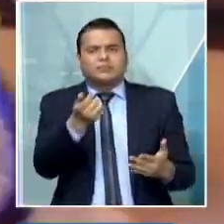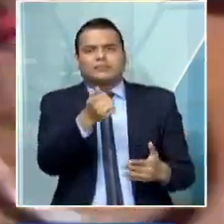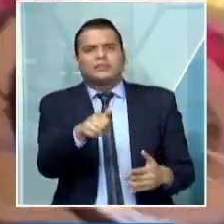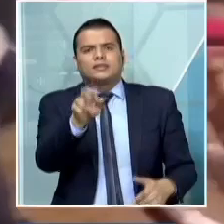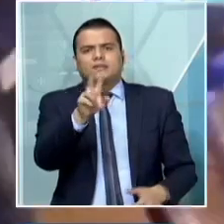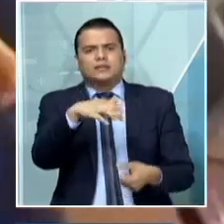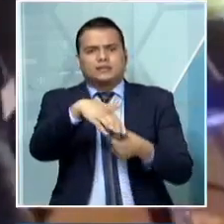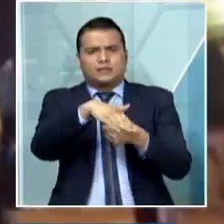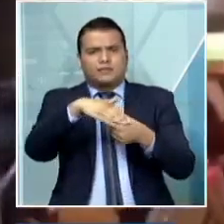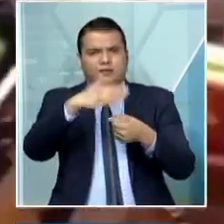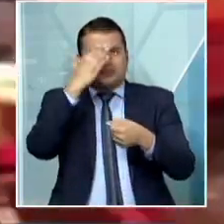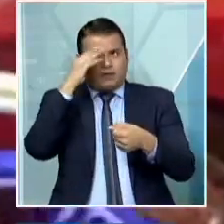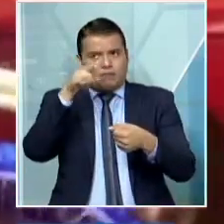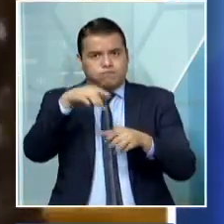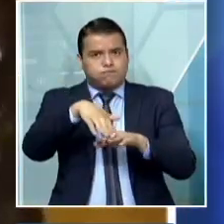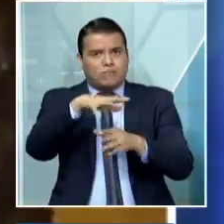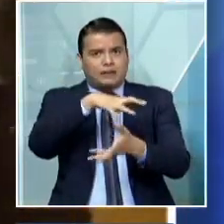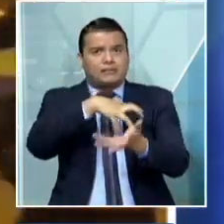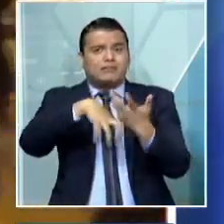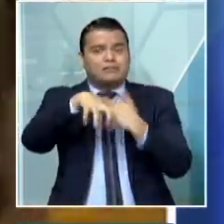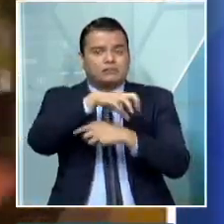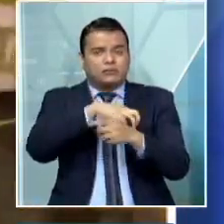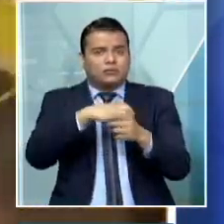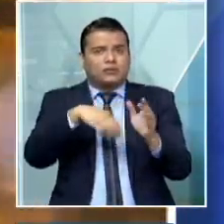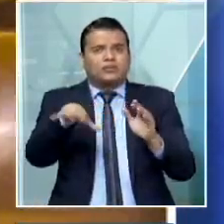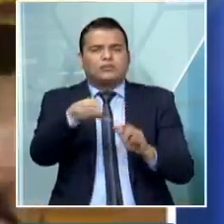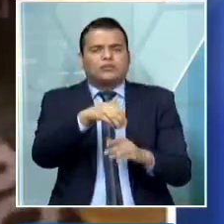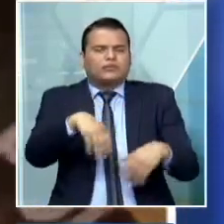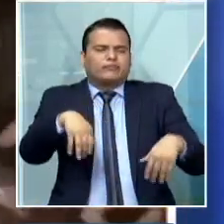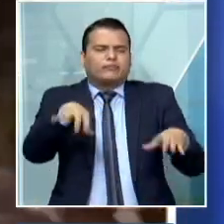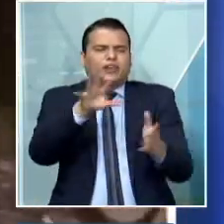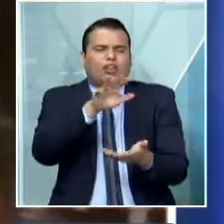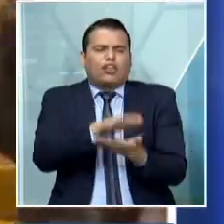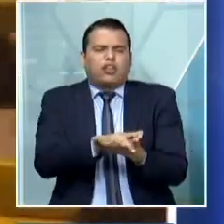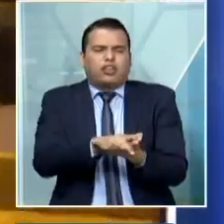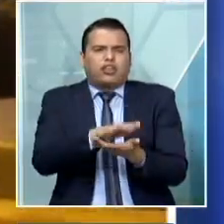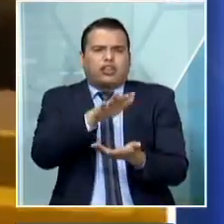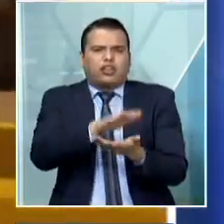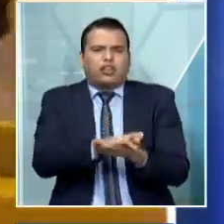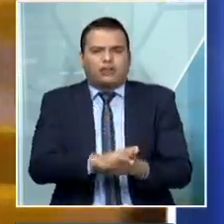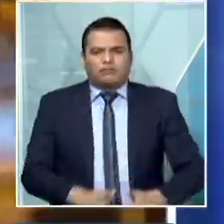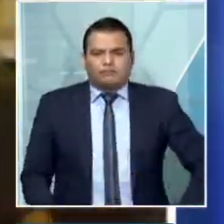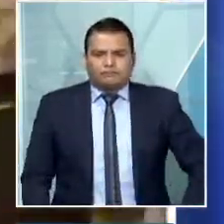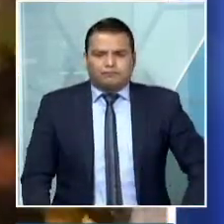17 barrios donde la intolerancia y el irrespeto a la autoridad siguen siendo una constante.